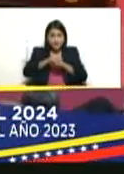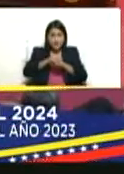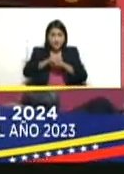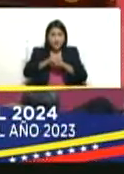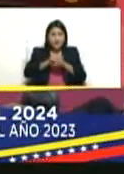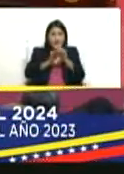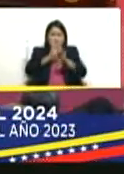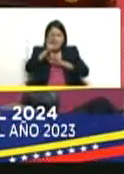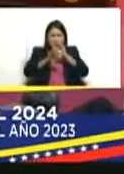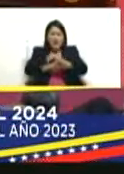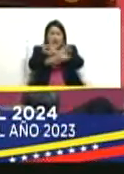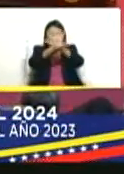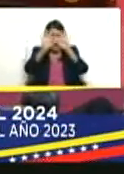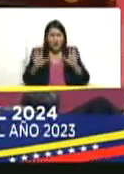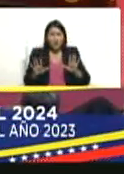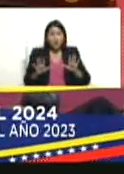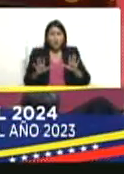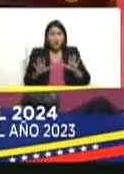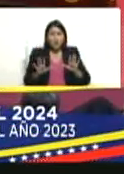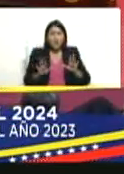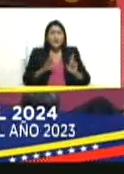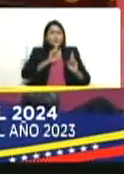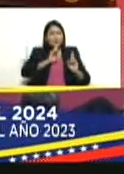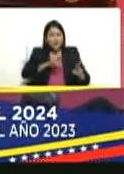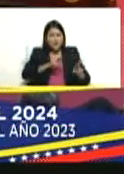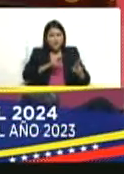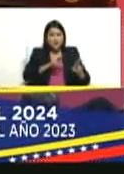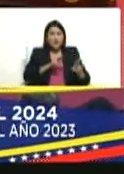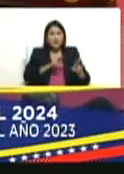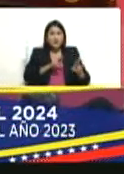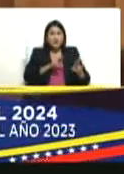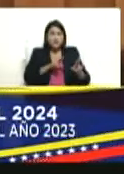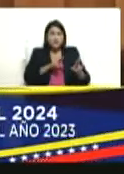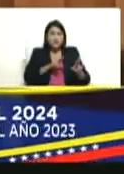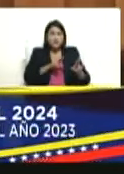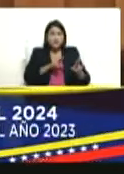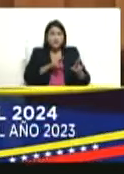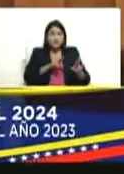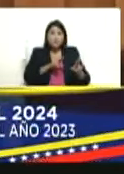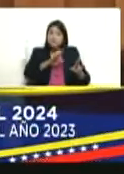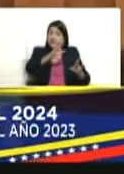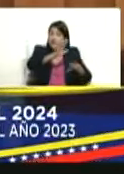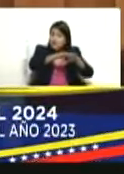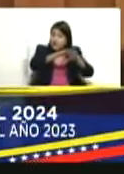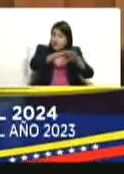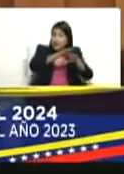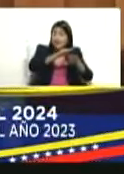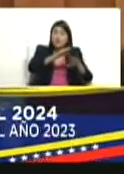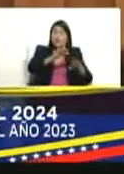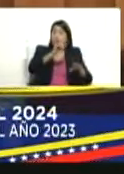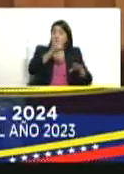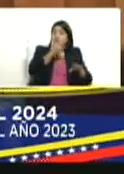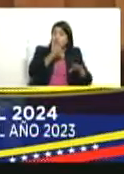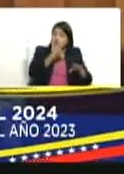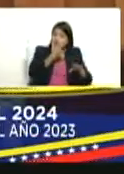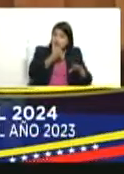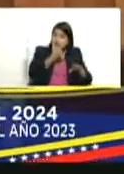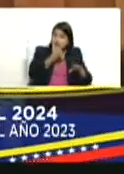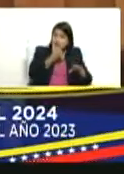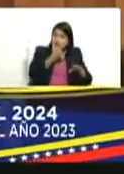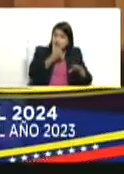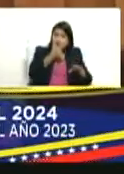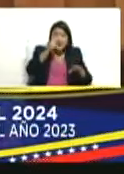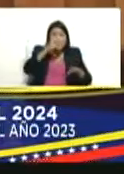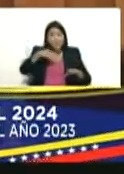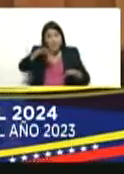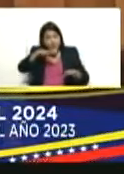hablarles claro y decirles no se equivoquen, ni con el pueblo, ni con la Fuerza